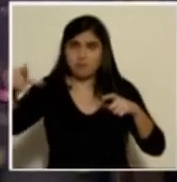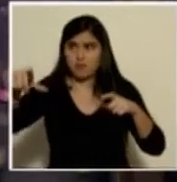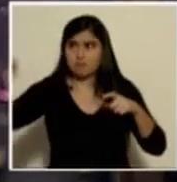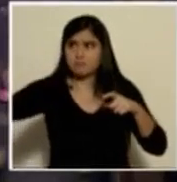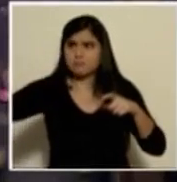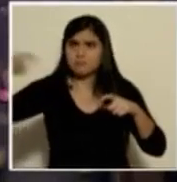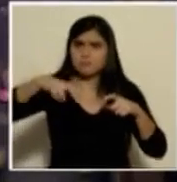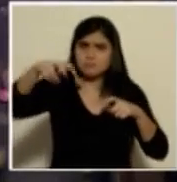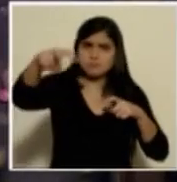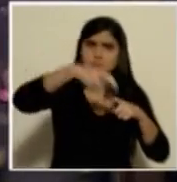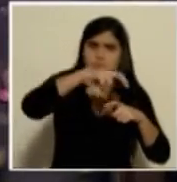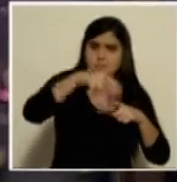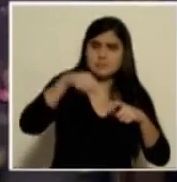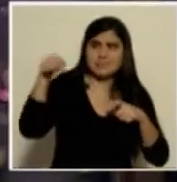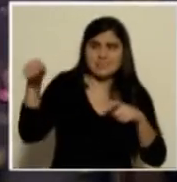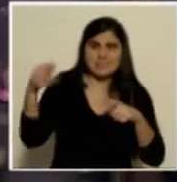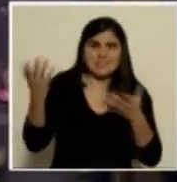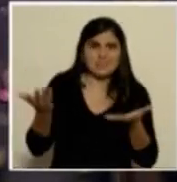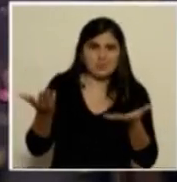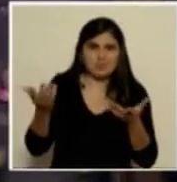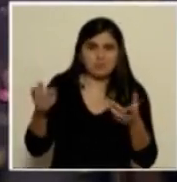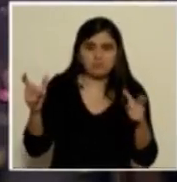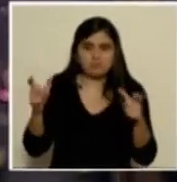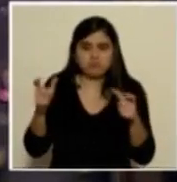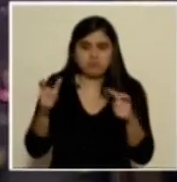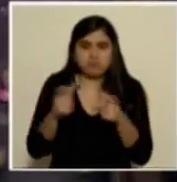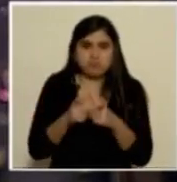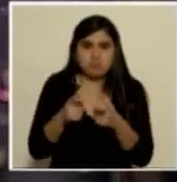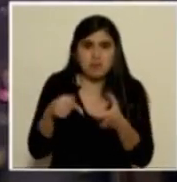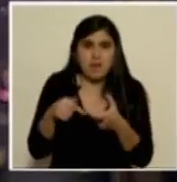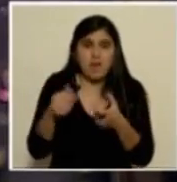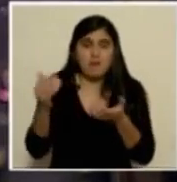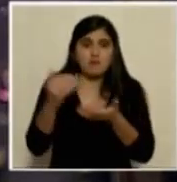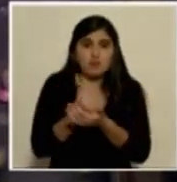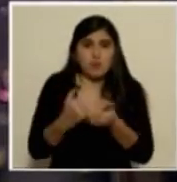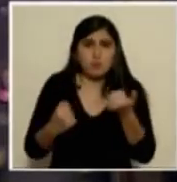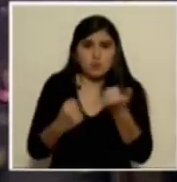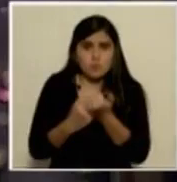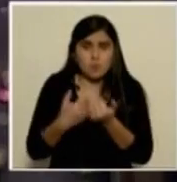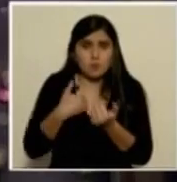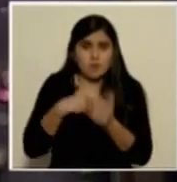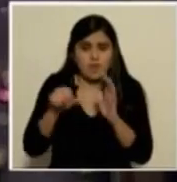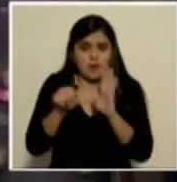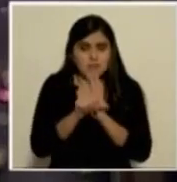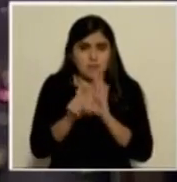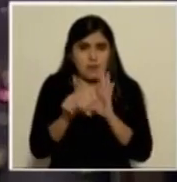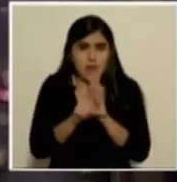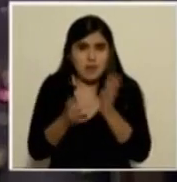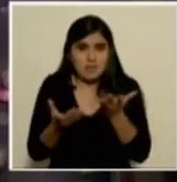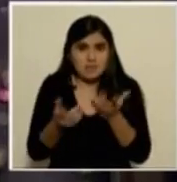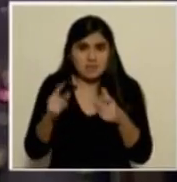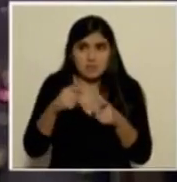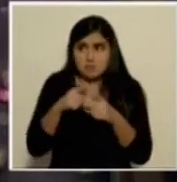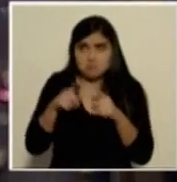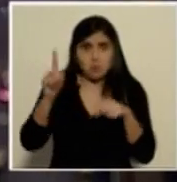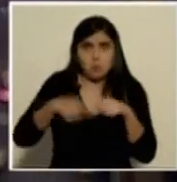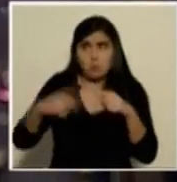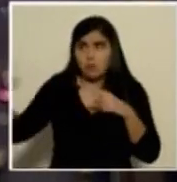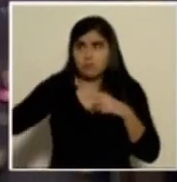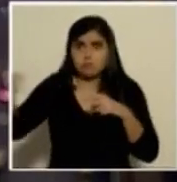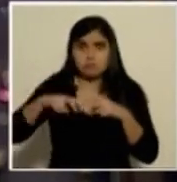disminuir una cantidad importante de ese recurso de apoyo que tiene la Asamblea Legislativa, lo cual